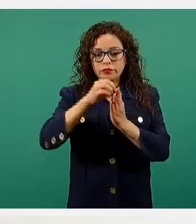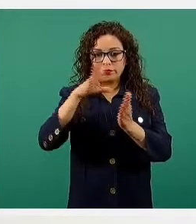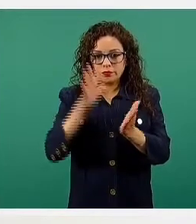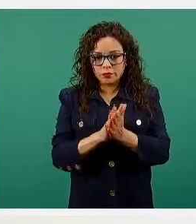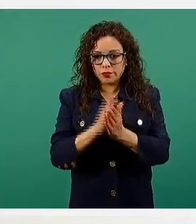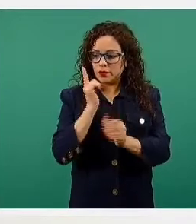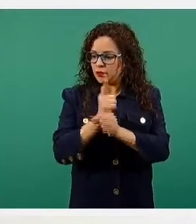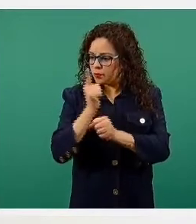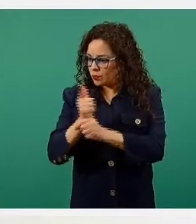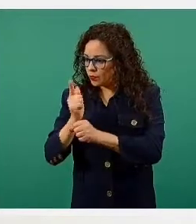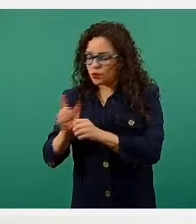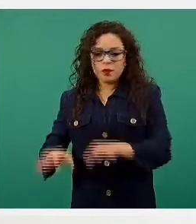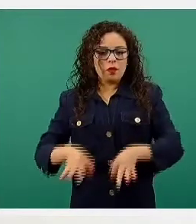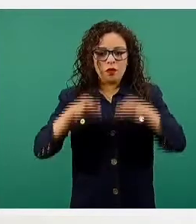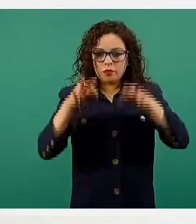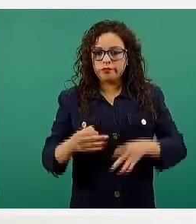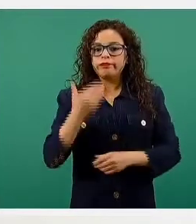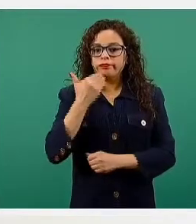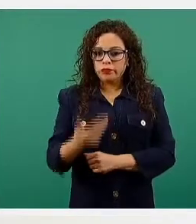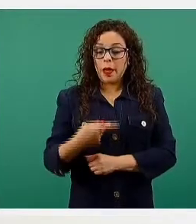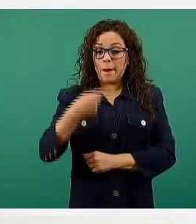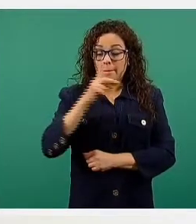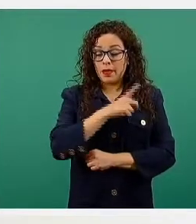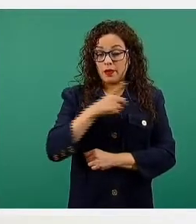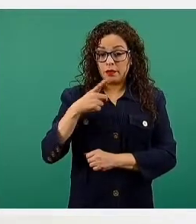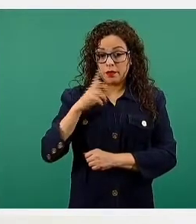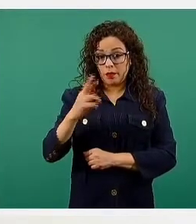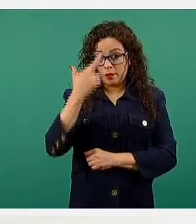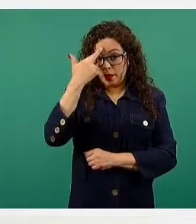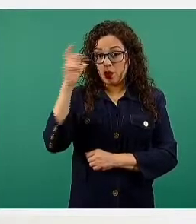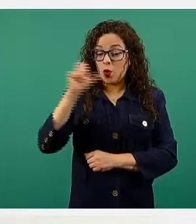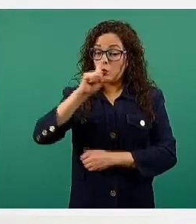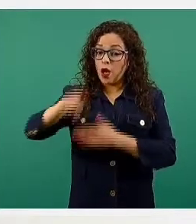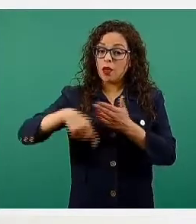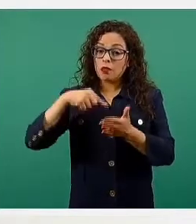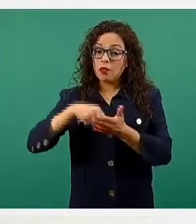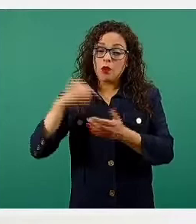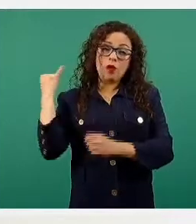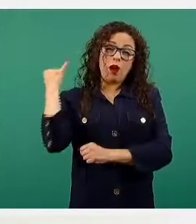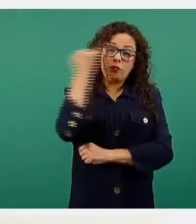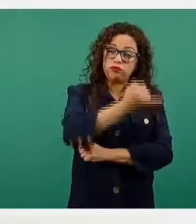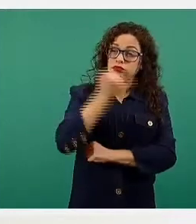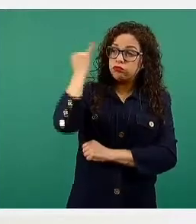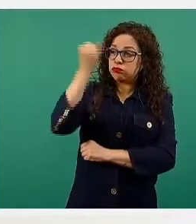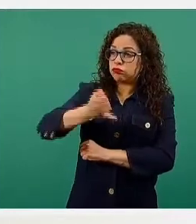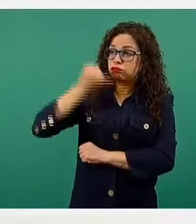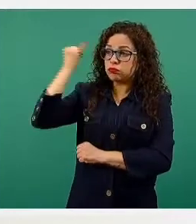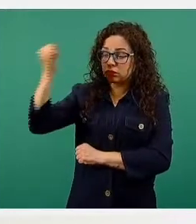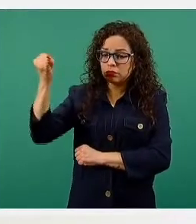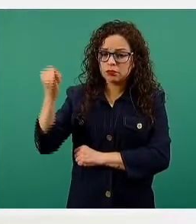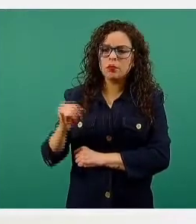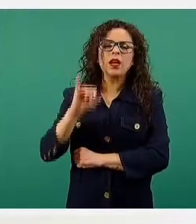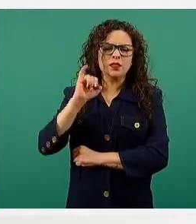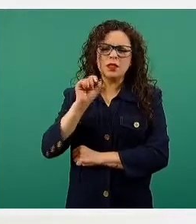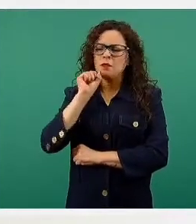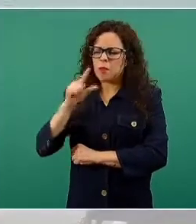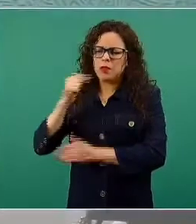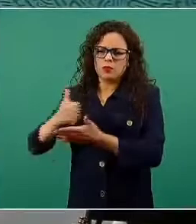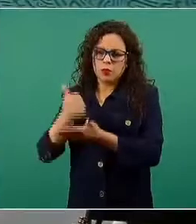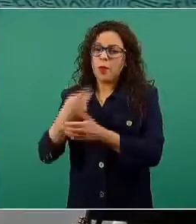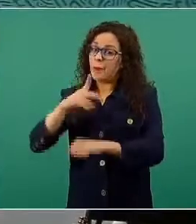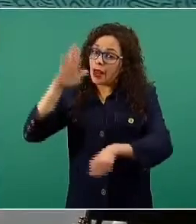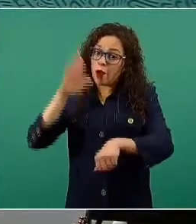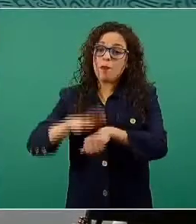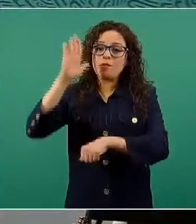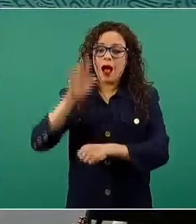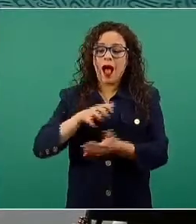pero recordar que cuando vamos a las zonas rurales en especial, pasa también en las ciudades, pero sobre todo en las zonas rurales,